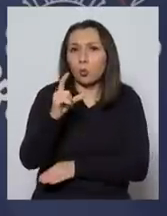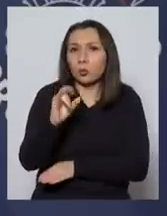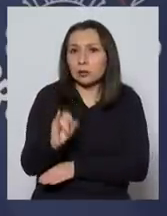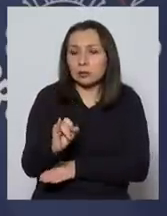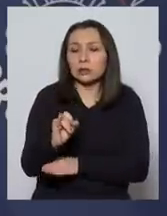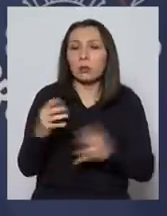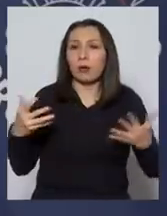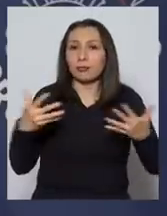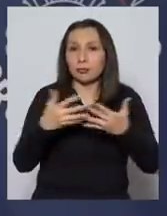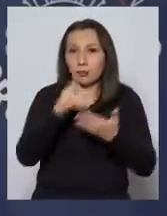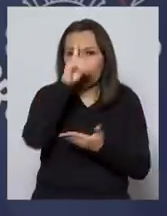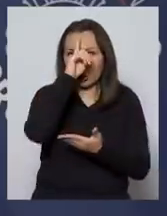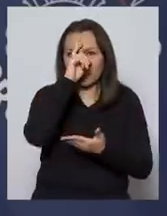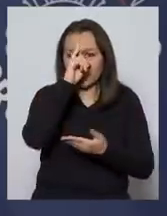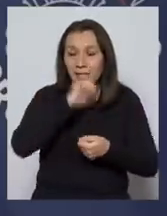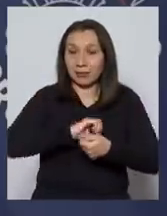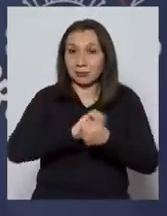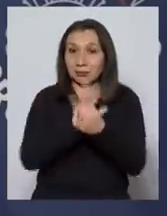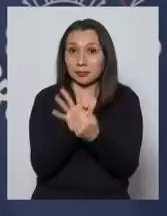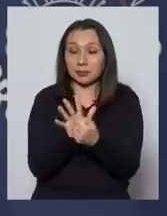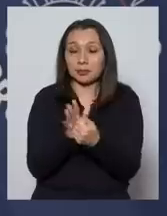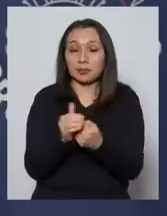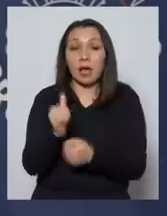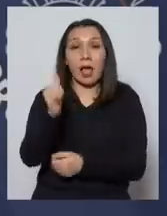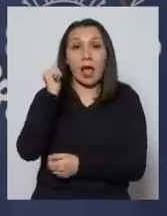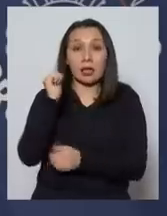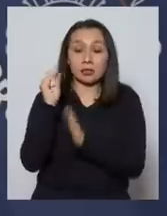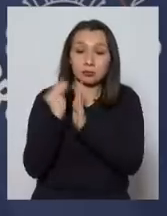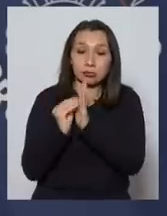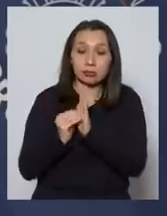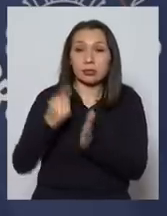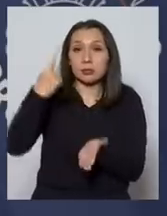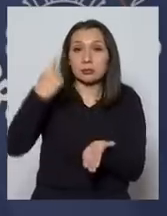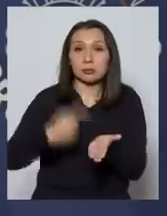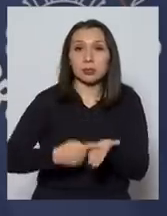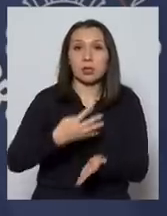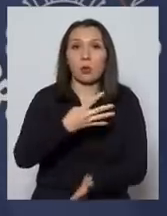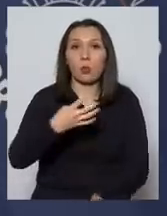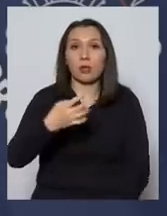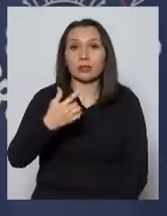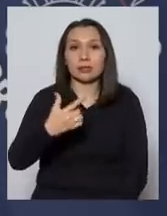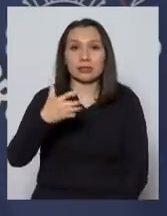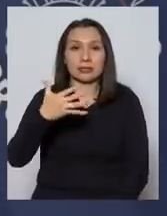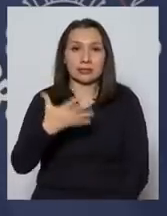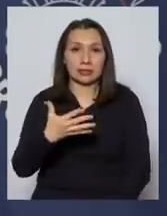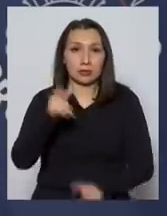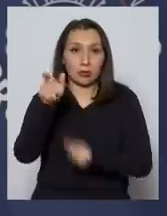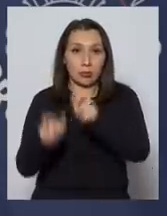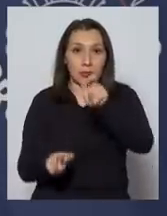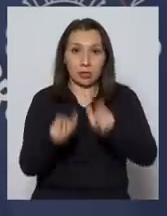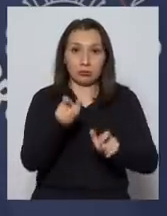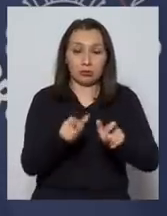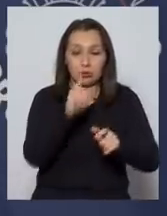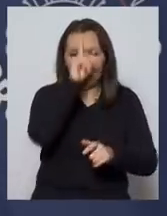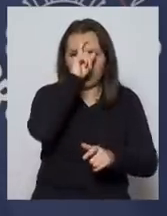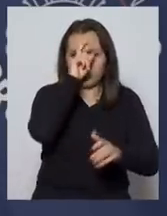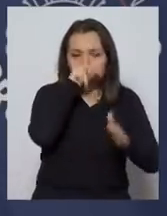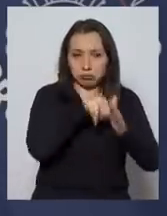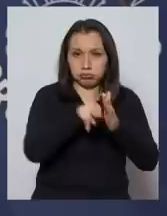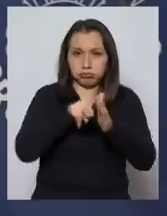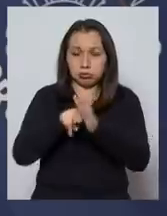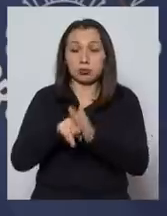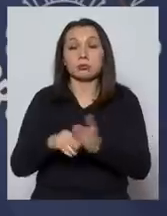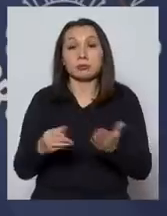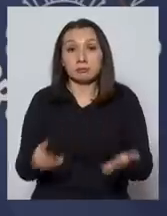red integrada por COVID-19, al día de ayer son 1.475 personas, de las